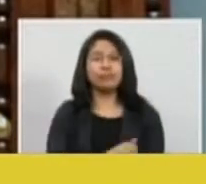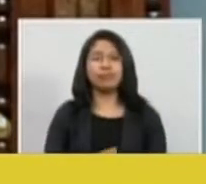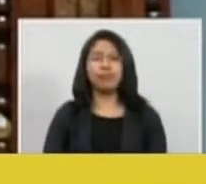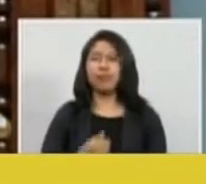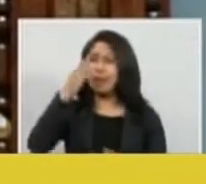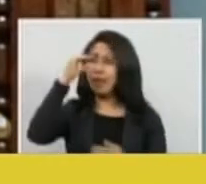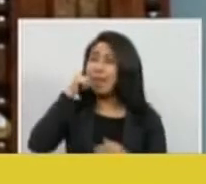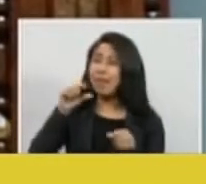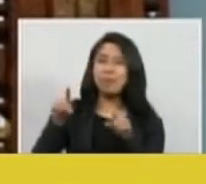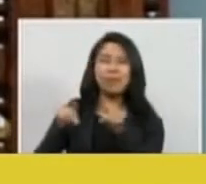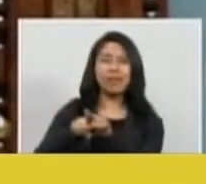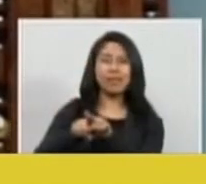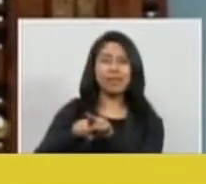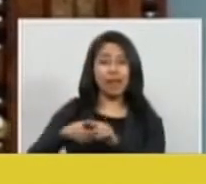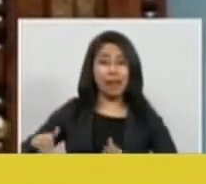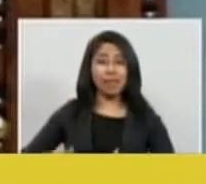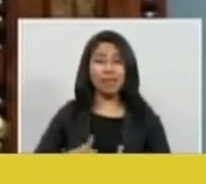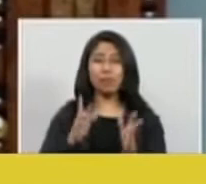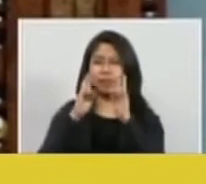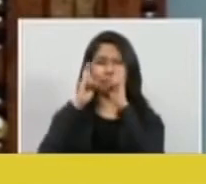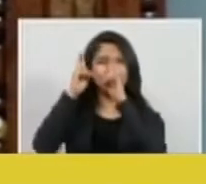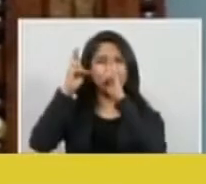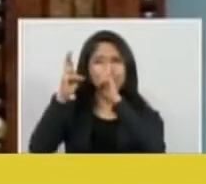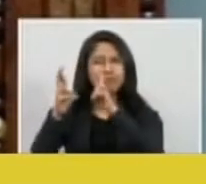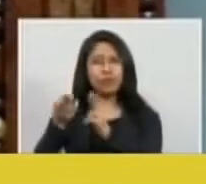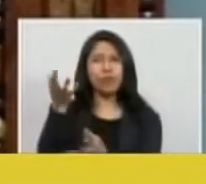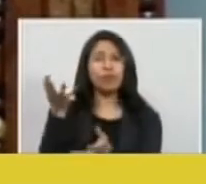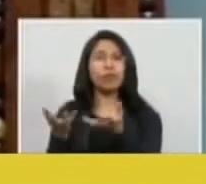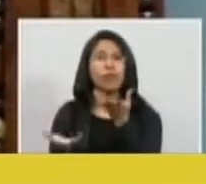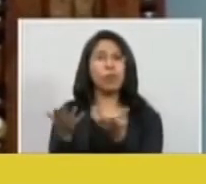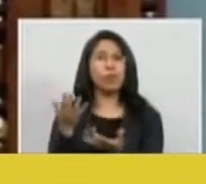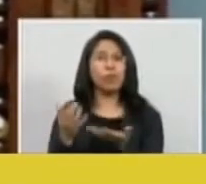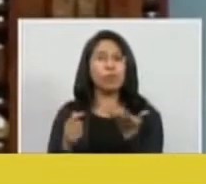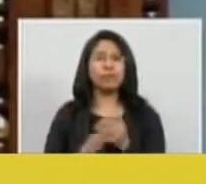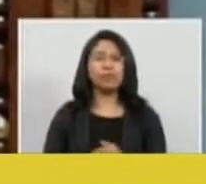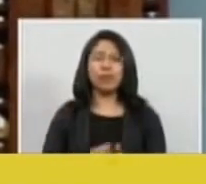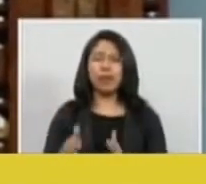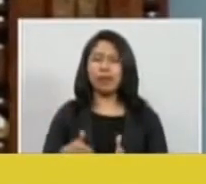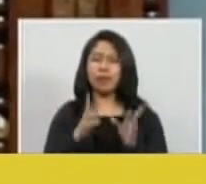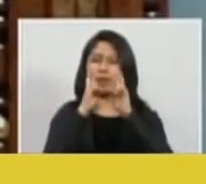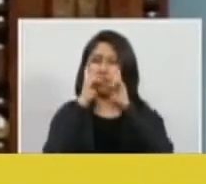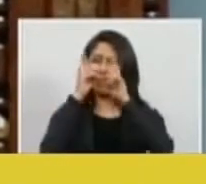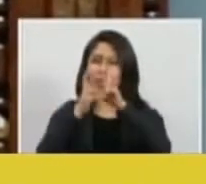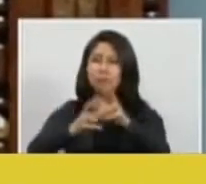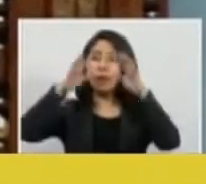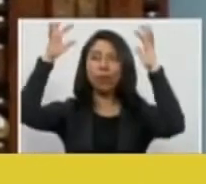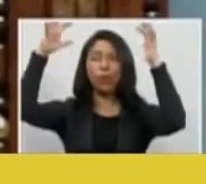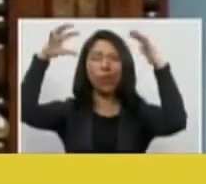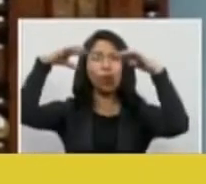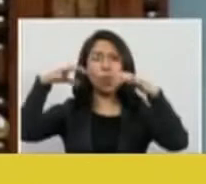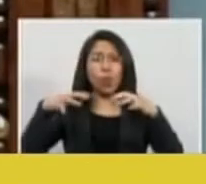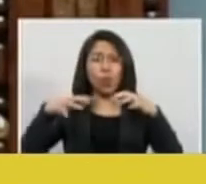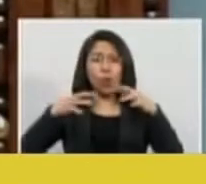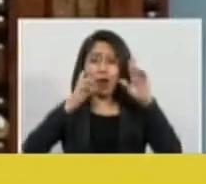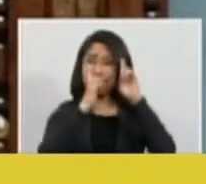nuestras hermanas, el camino del respeto al fuego, el camino del respeto a la lluvia, el